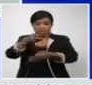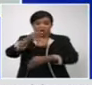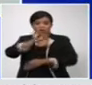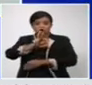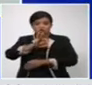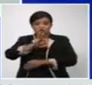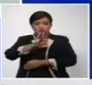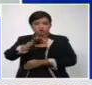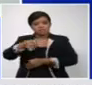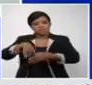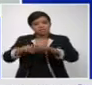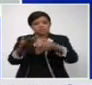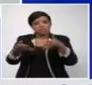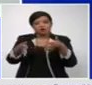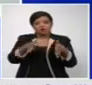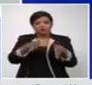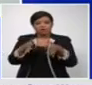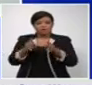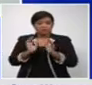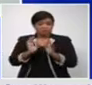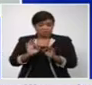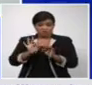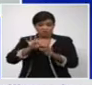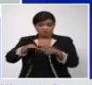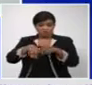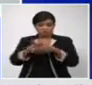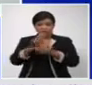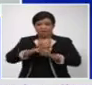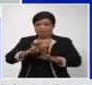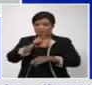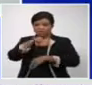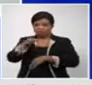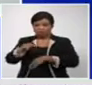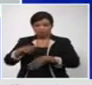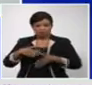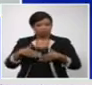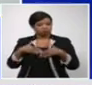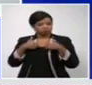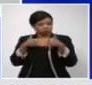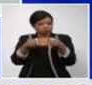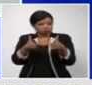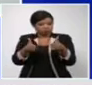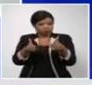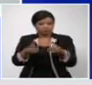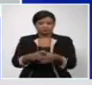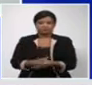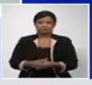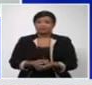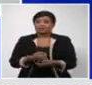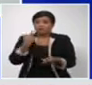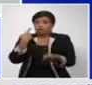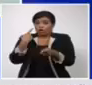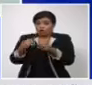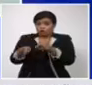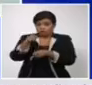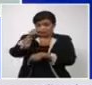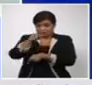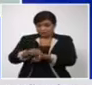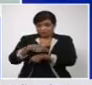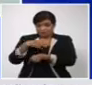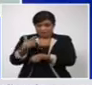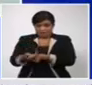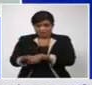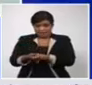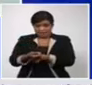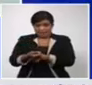días, en los cuales ya se recuperan y demás. Los pacientes que tienen una evolución a graves